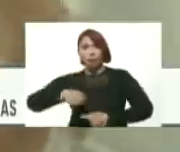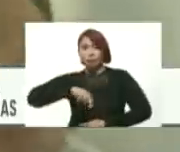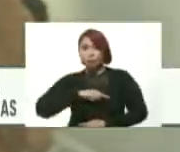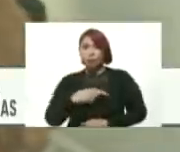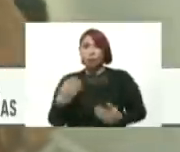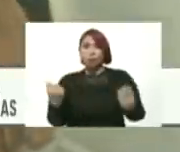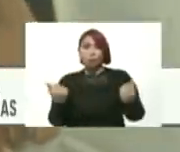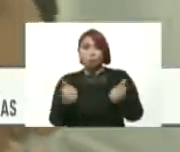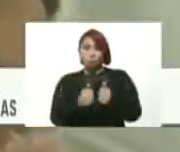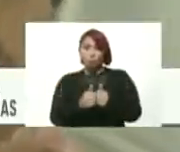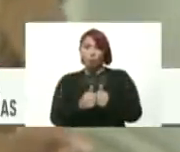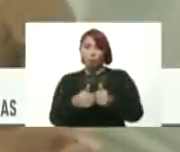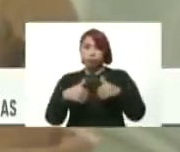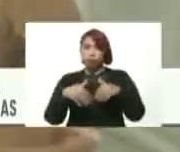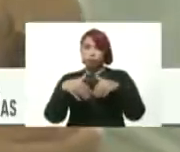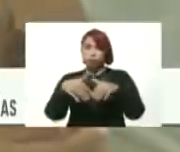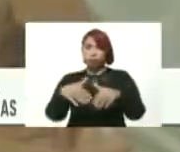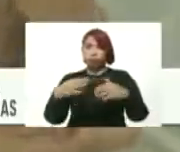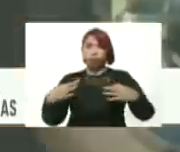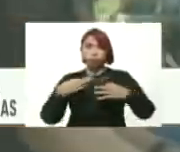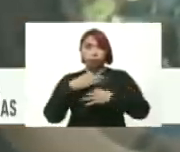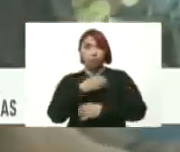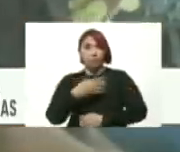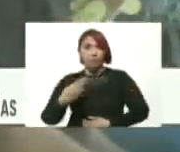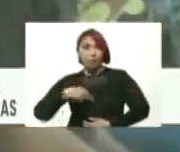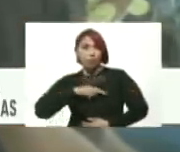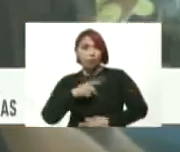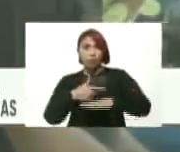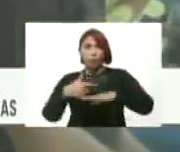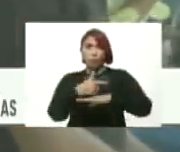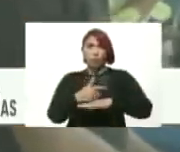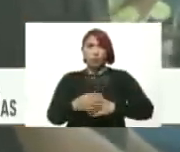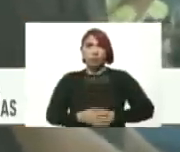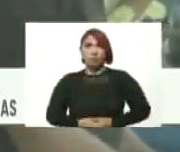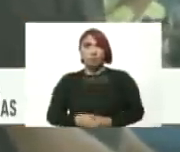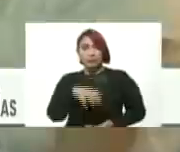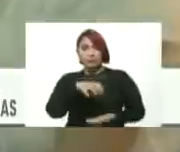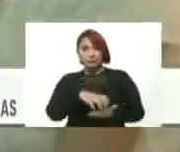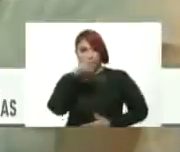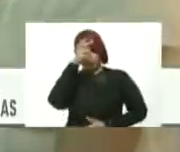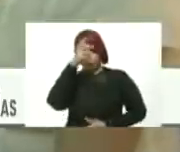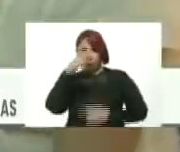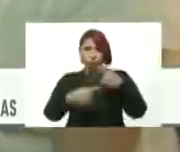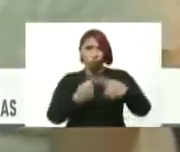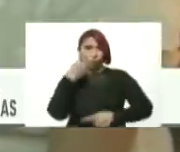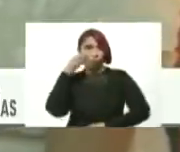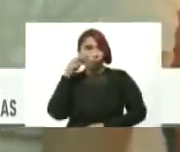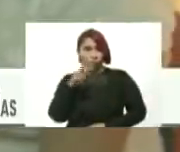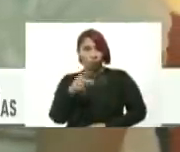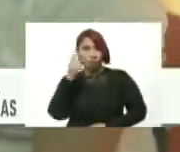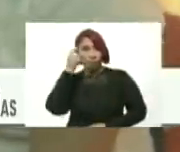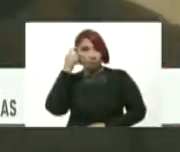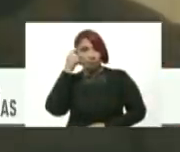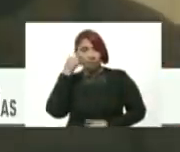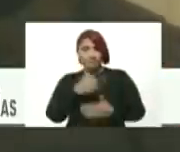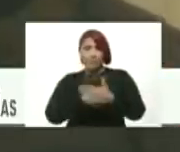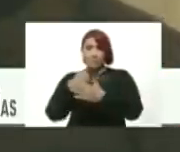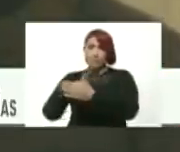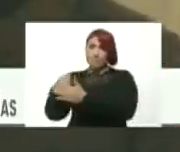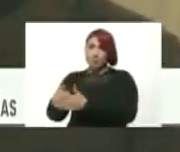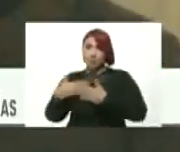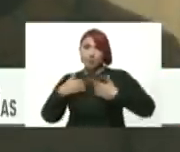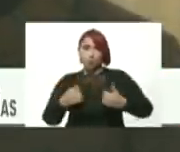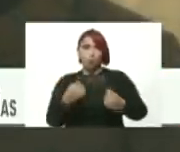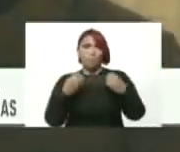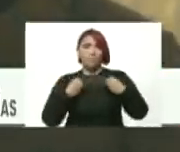con este ejército de bata blanca cuenta también con nuestro gobernador víctor claro que día a día está en la calle dando la lucha por la salud y la vida